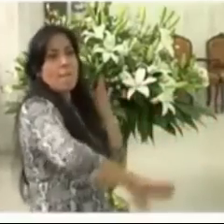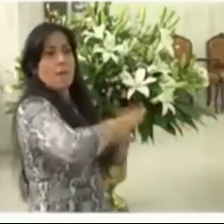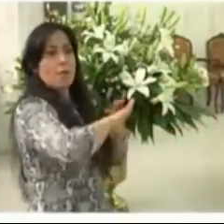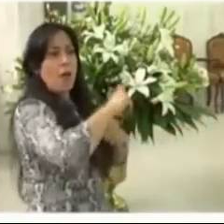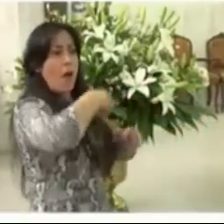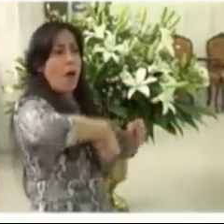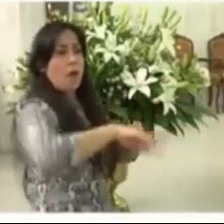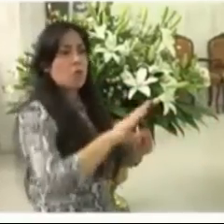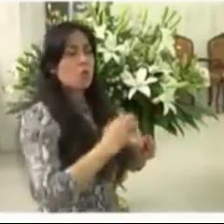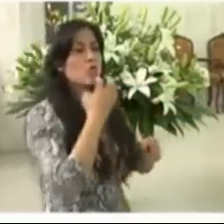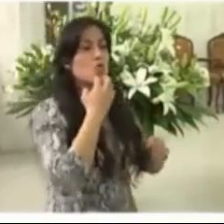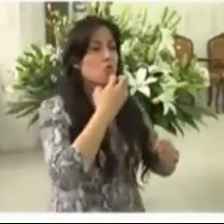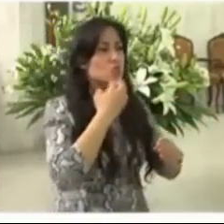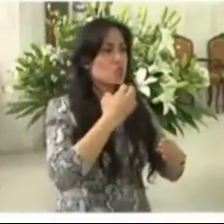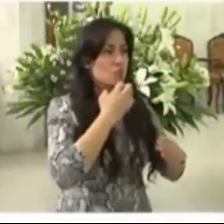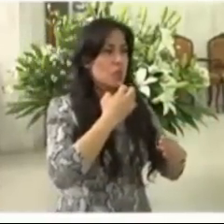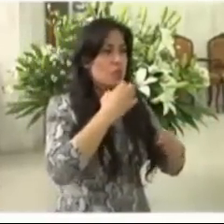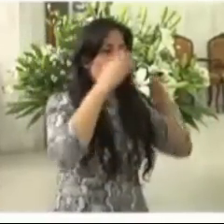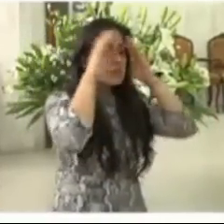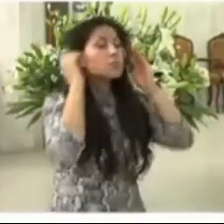Jerusalén y toda Judá.